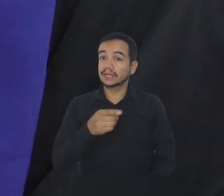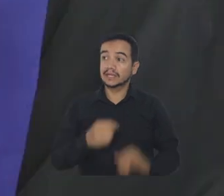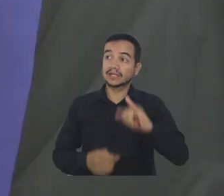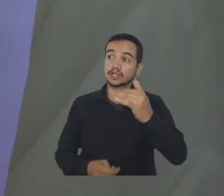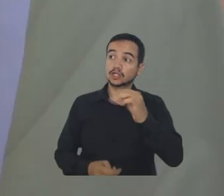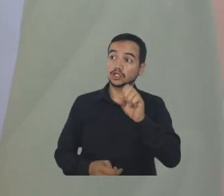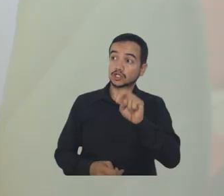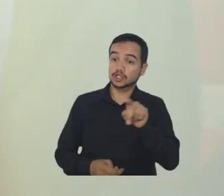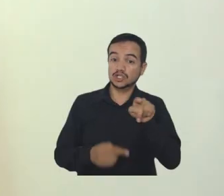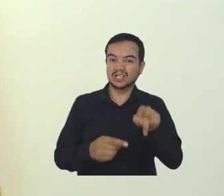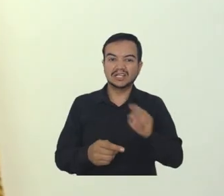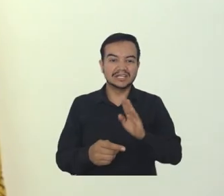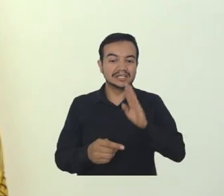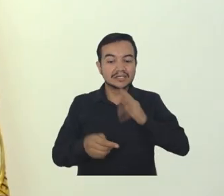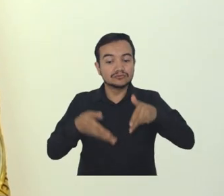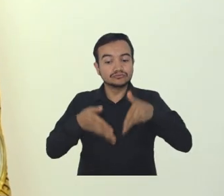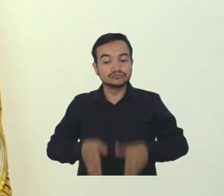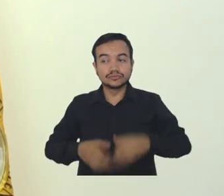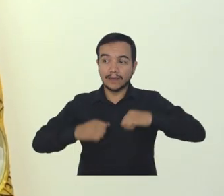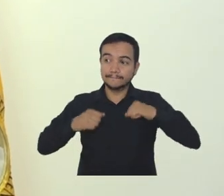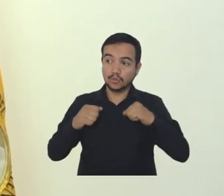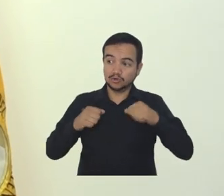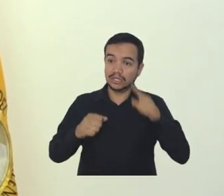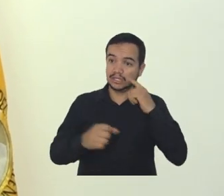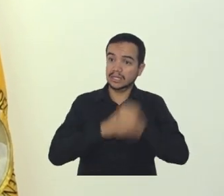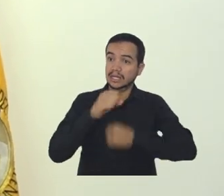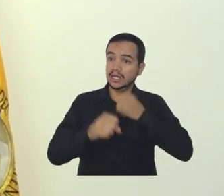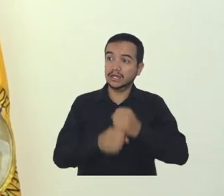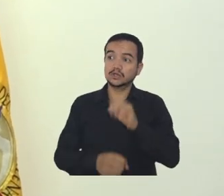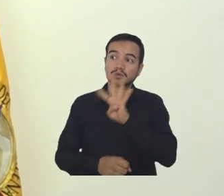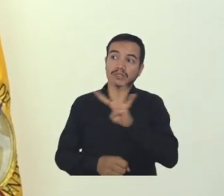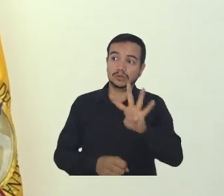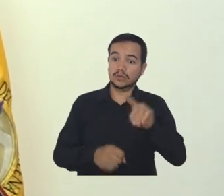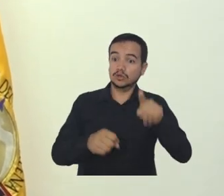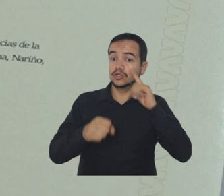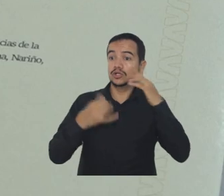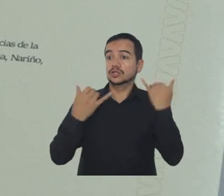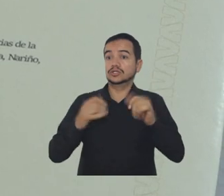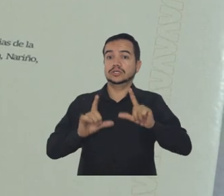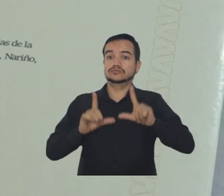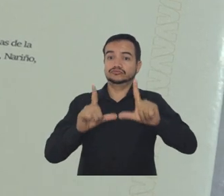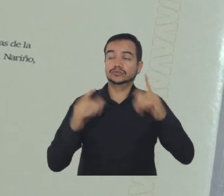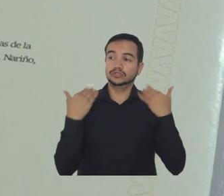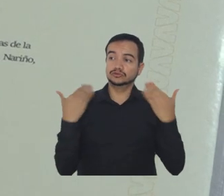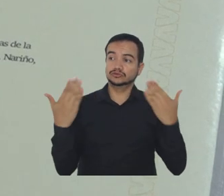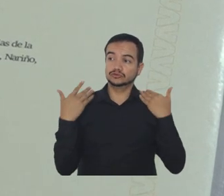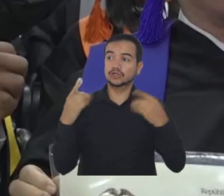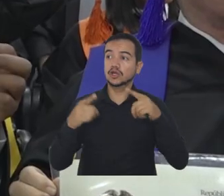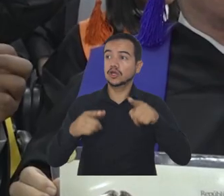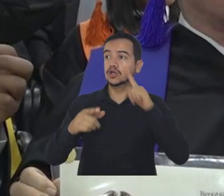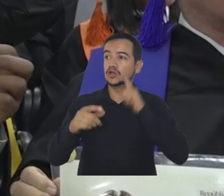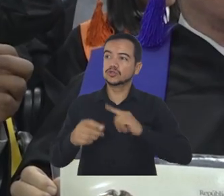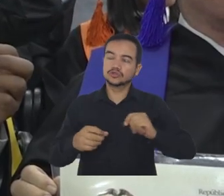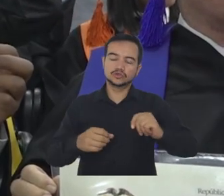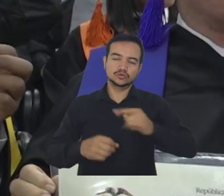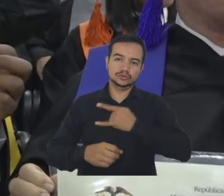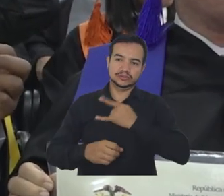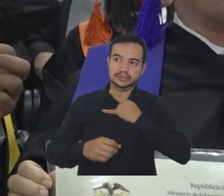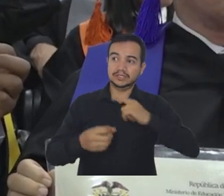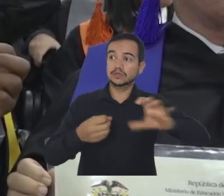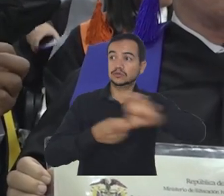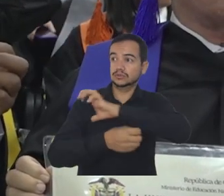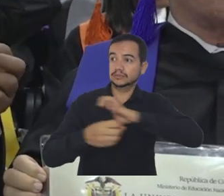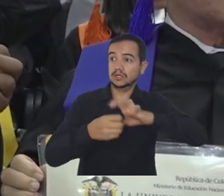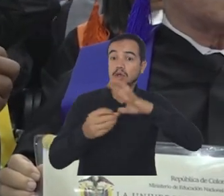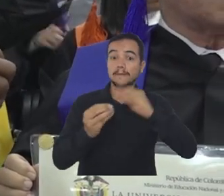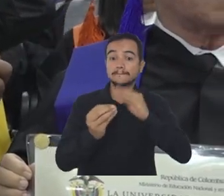bogotano de 44 años, licenciado en Educación Física de la Universidad de Cundinamarca y magíster en Actividad Física y Salud del Colegio